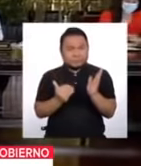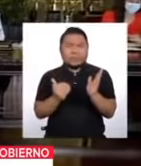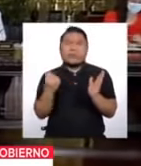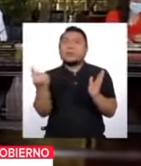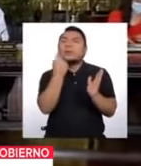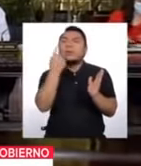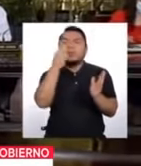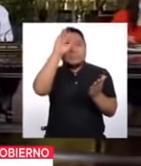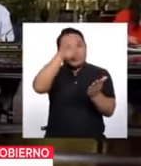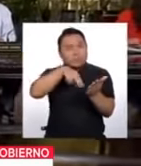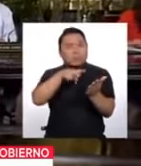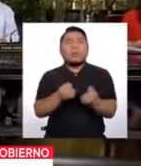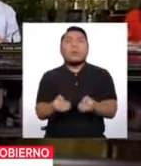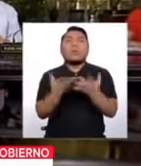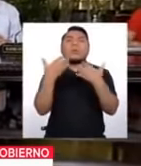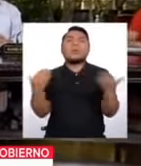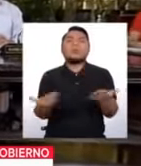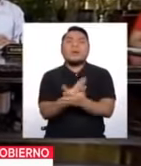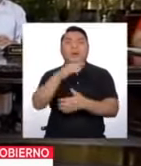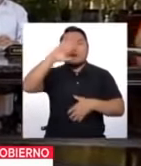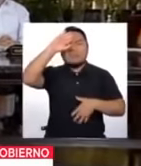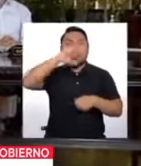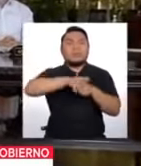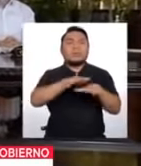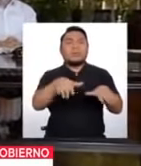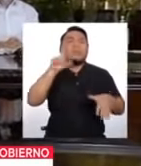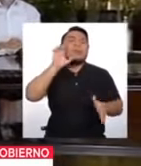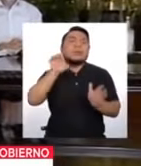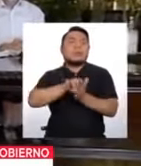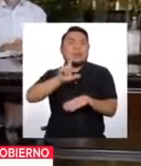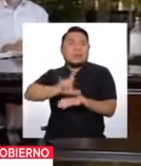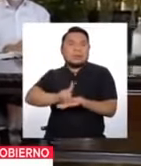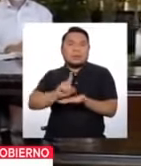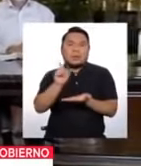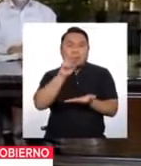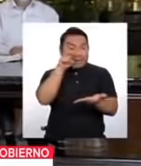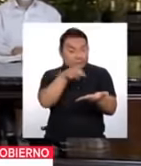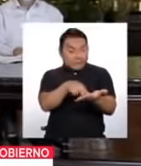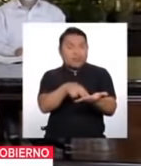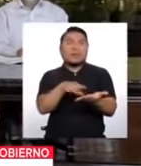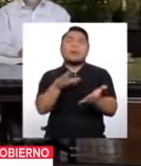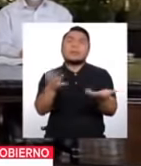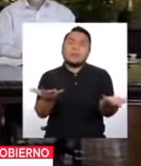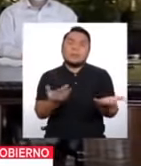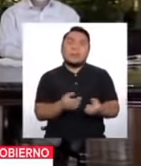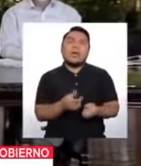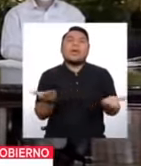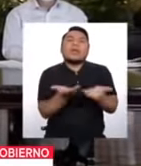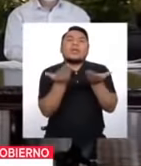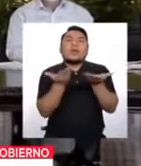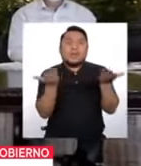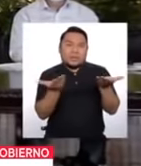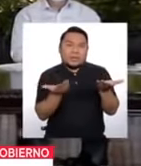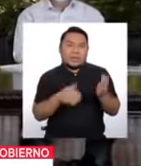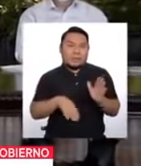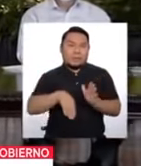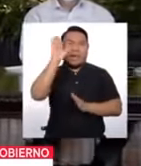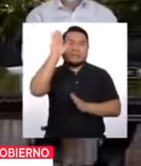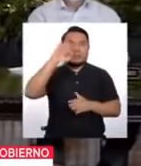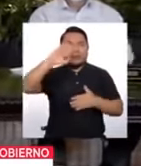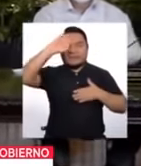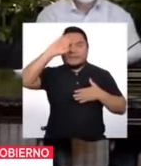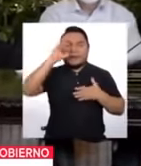tiene una evaluación de cuántos nuevos contagiados hay, por ejemplo, en Lima, sino se tiene determinado dónde están